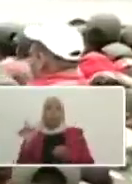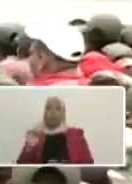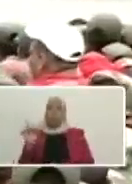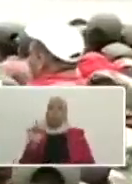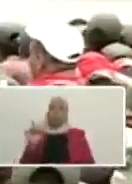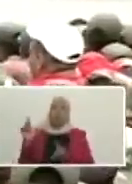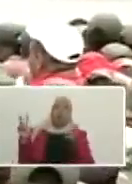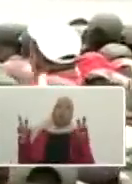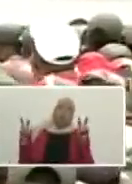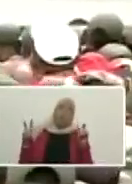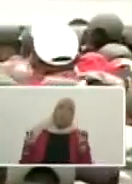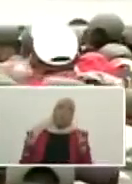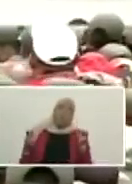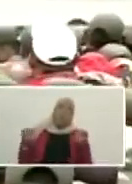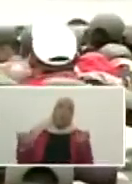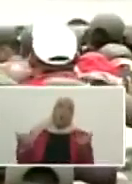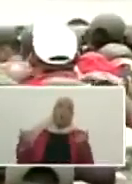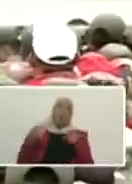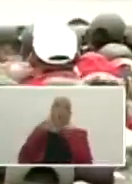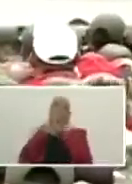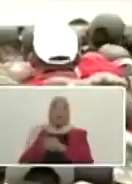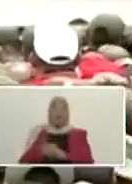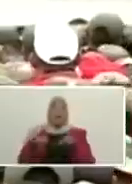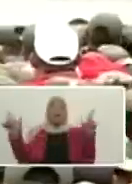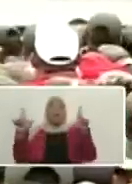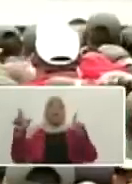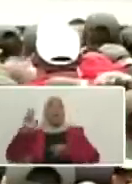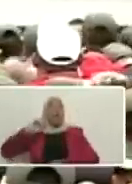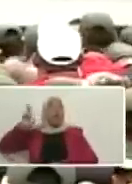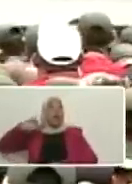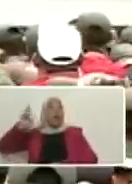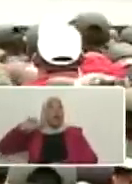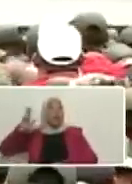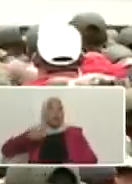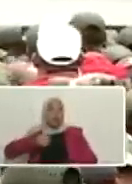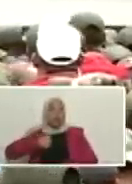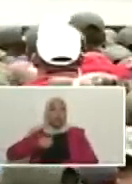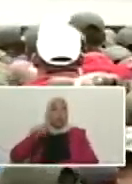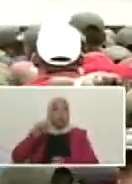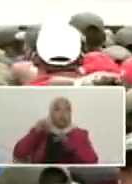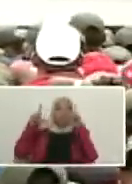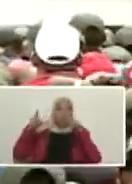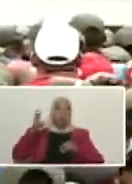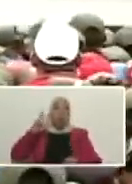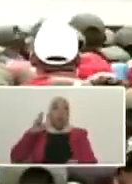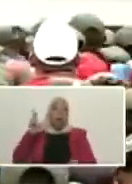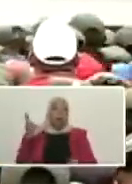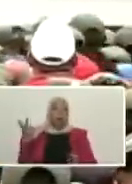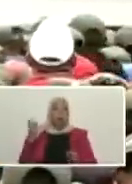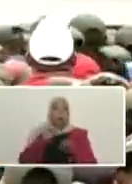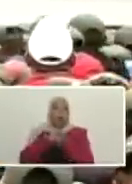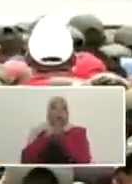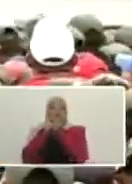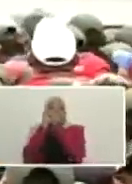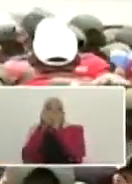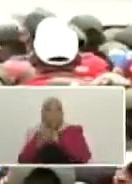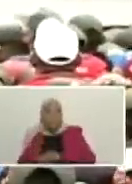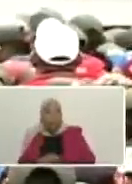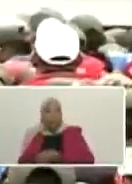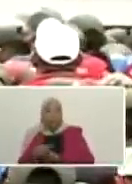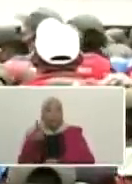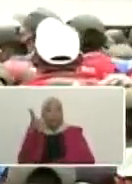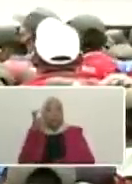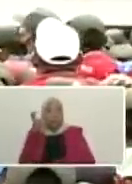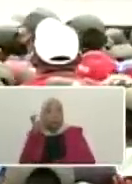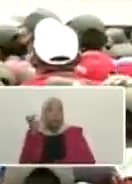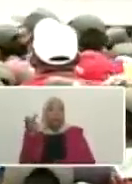Así que no nos podíamos enterar sino por la radio. Yo aprendí Radio Rumbo. Y cambiaba, Padrino,